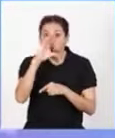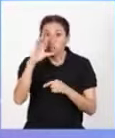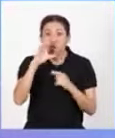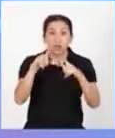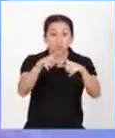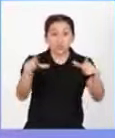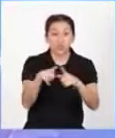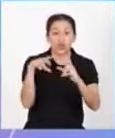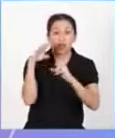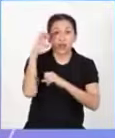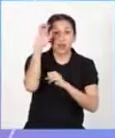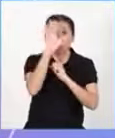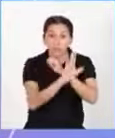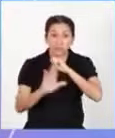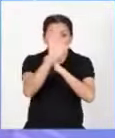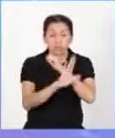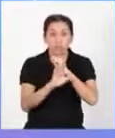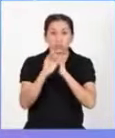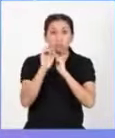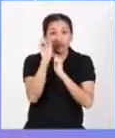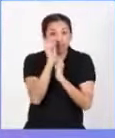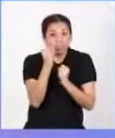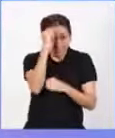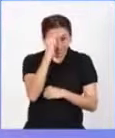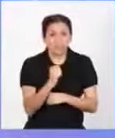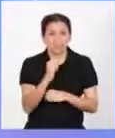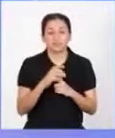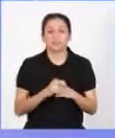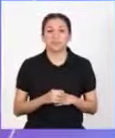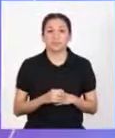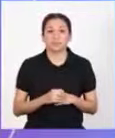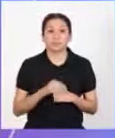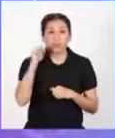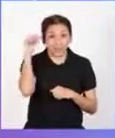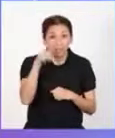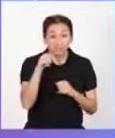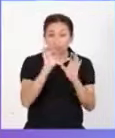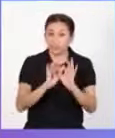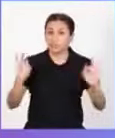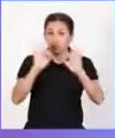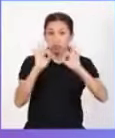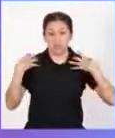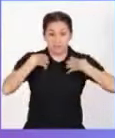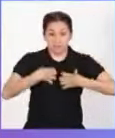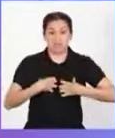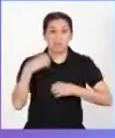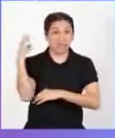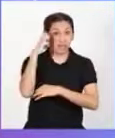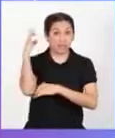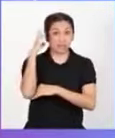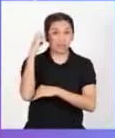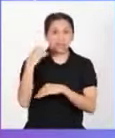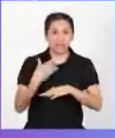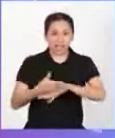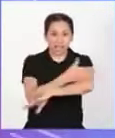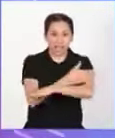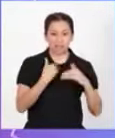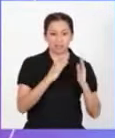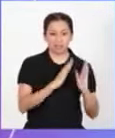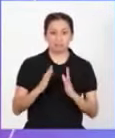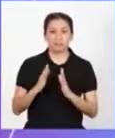segura y ordenada. En este punto, se debe preparar la mochila de emergencia